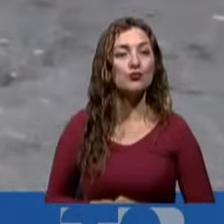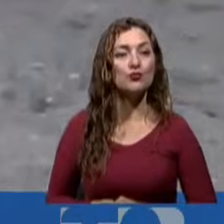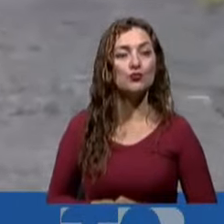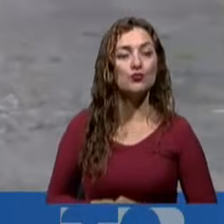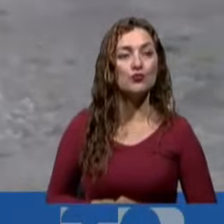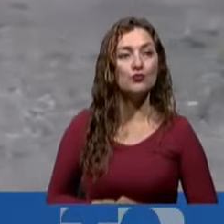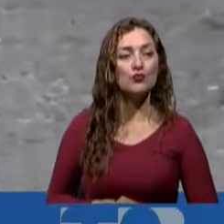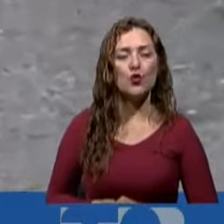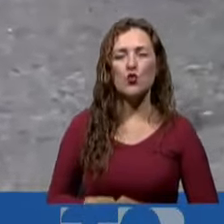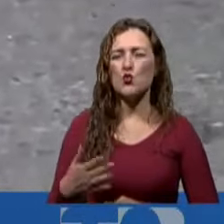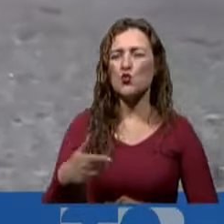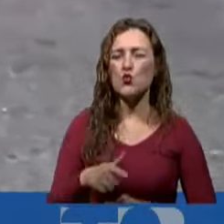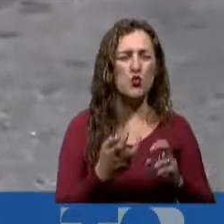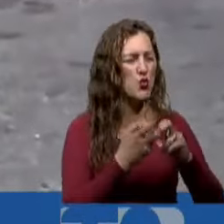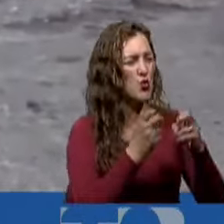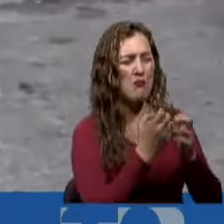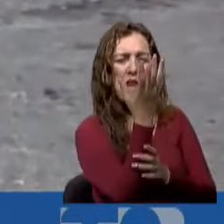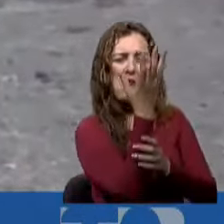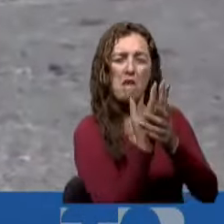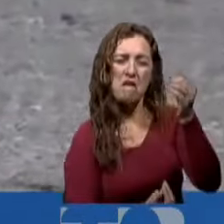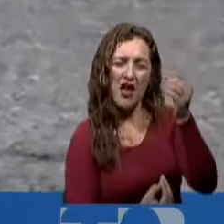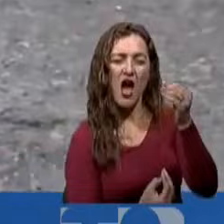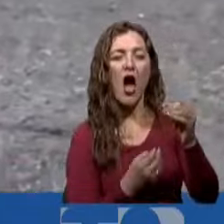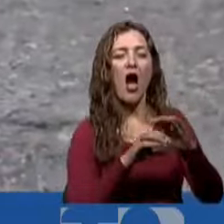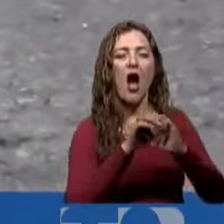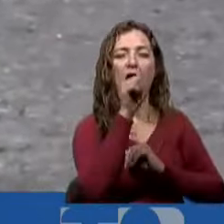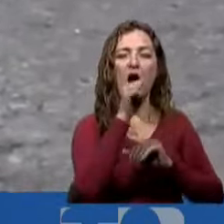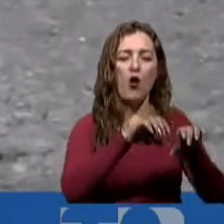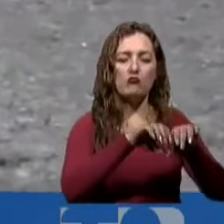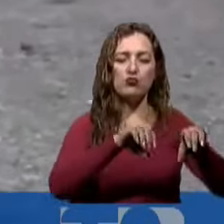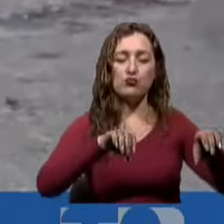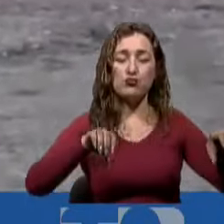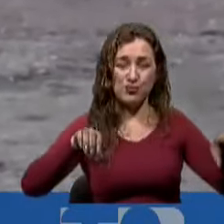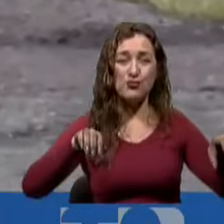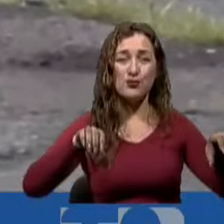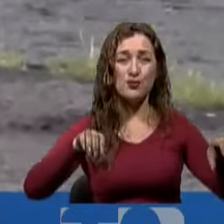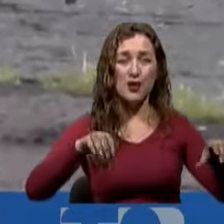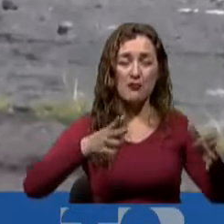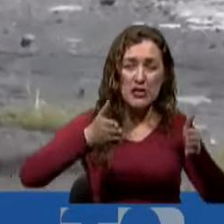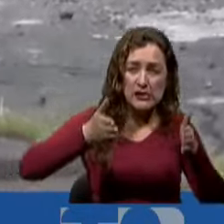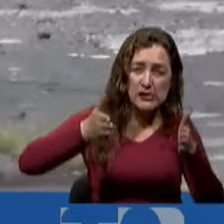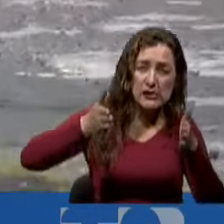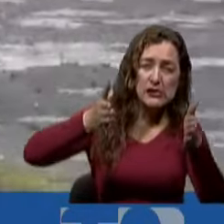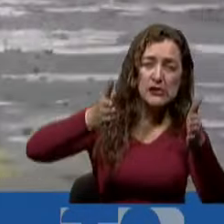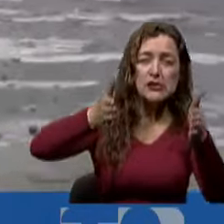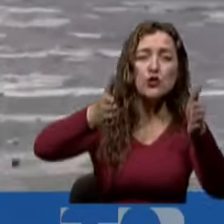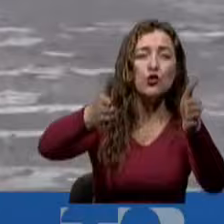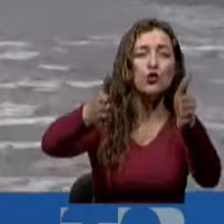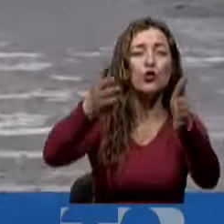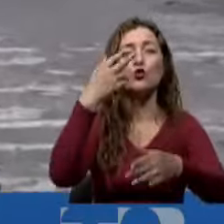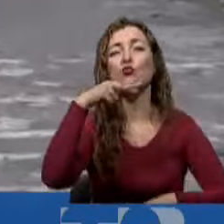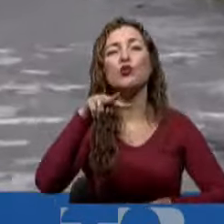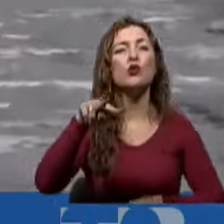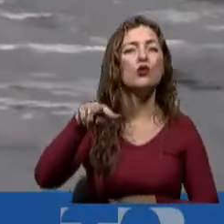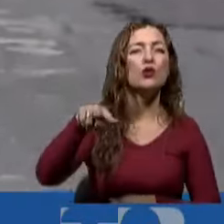parecer hay fallas en las tuberías que se encuentran en la parte de abajo de esta calle, porque vemos a lo largo de esta calle, de este pasaje, que